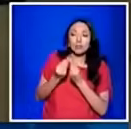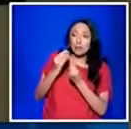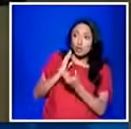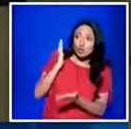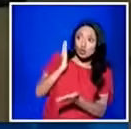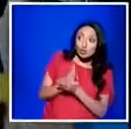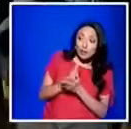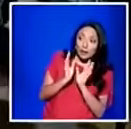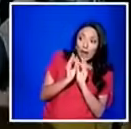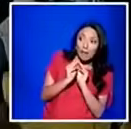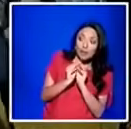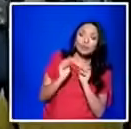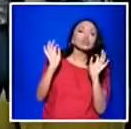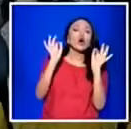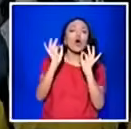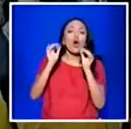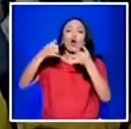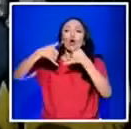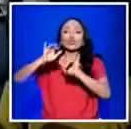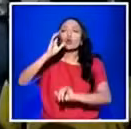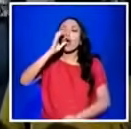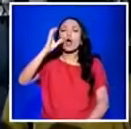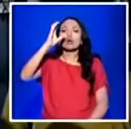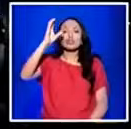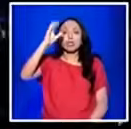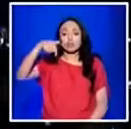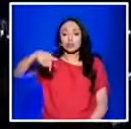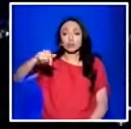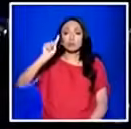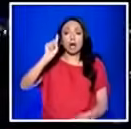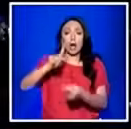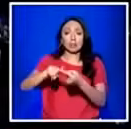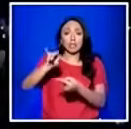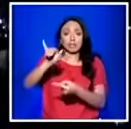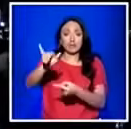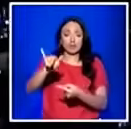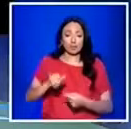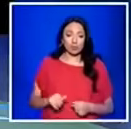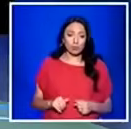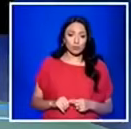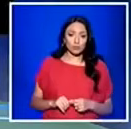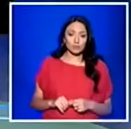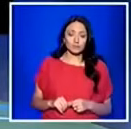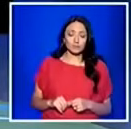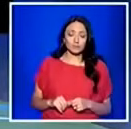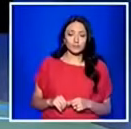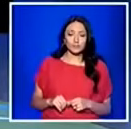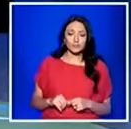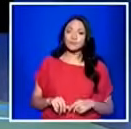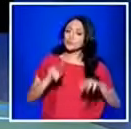se reunirán para analizar si continúan los conciertos previstos hasta el sábado.